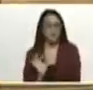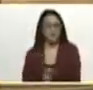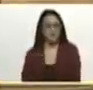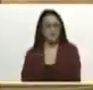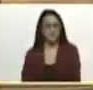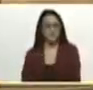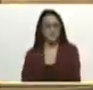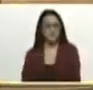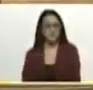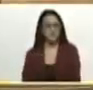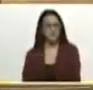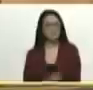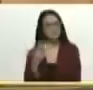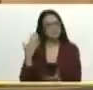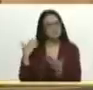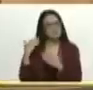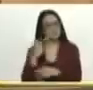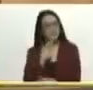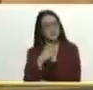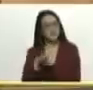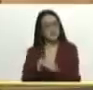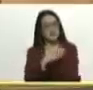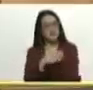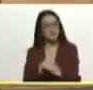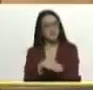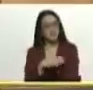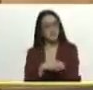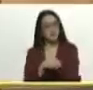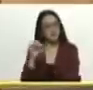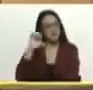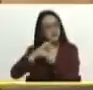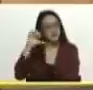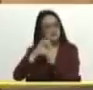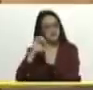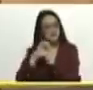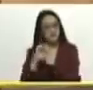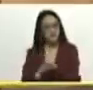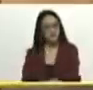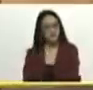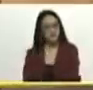Pero, como dice una canción de salsa muy buena,